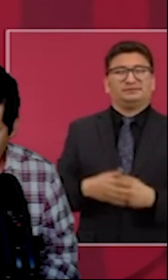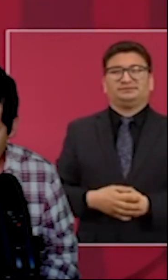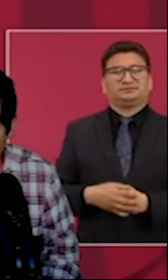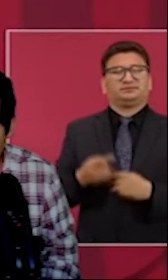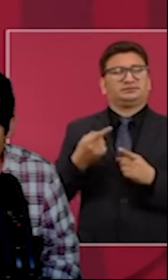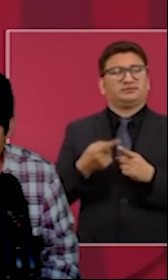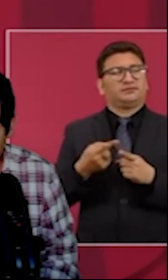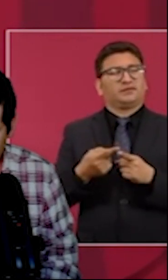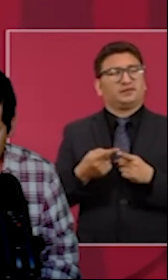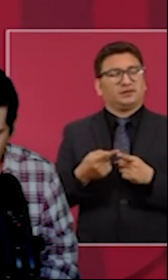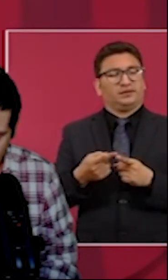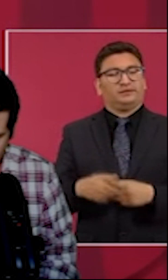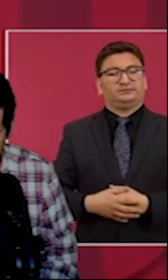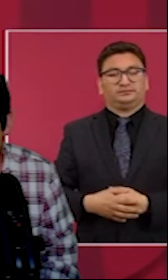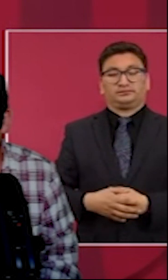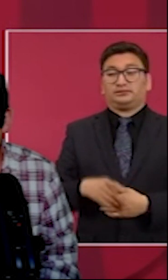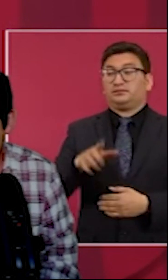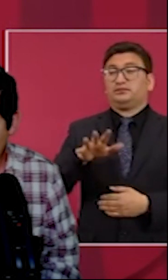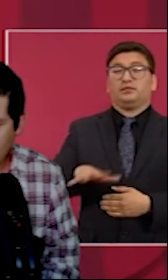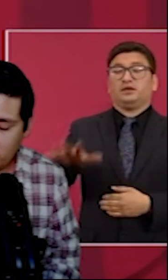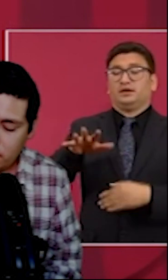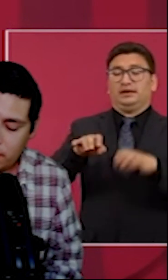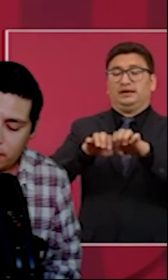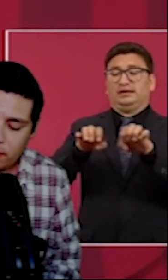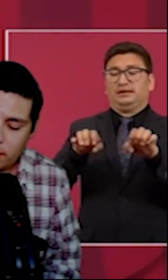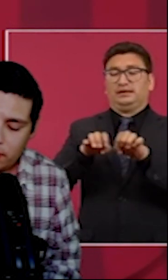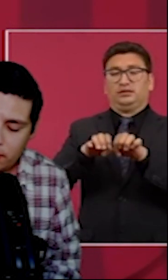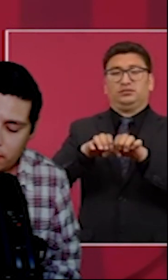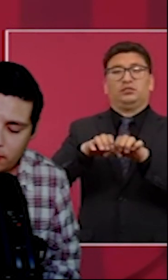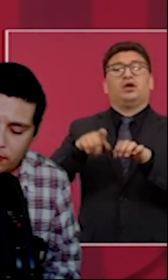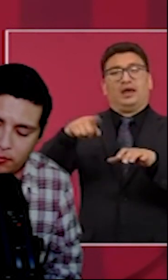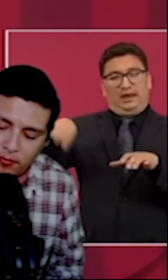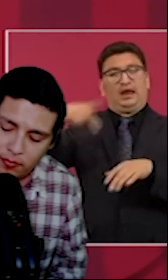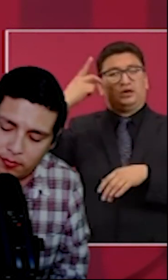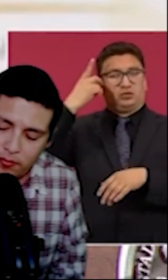por los dueños de los equipos.